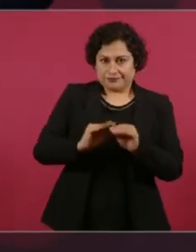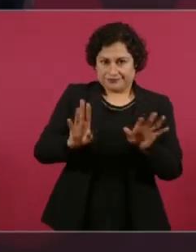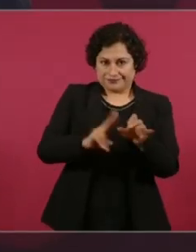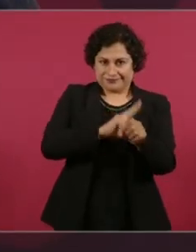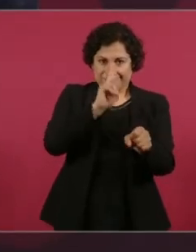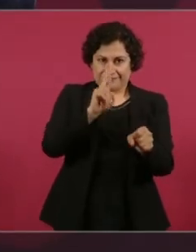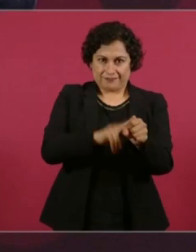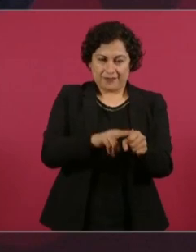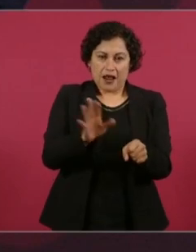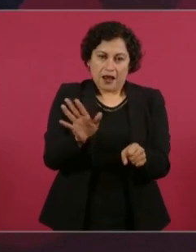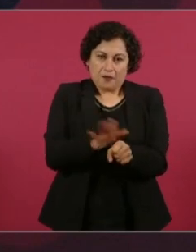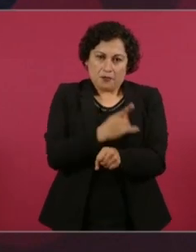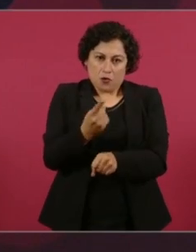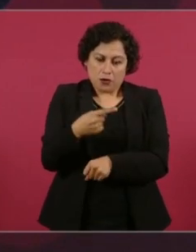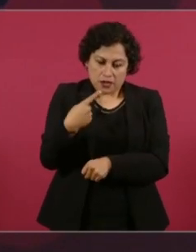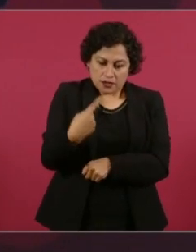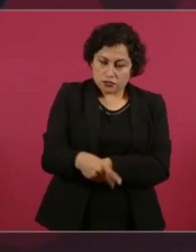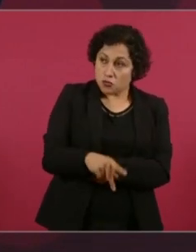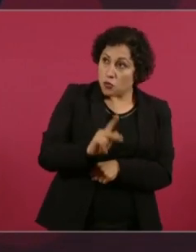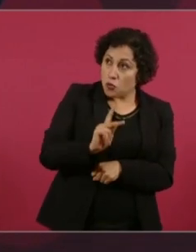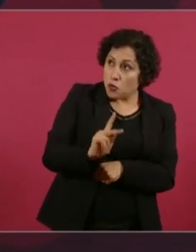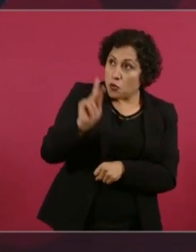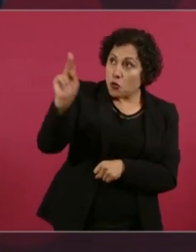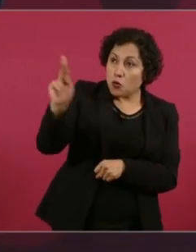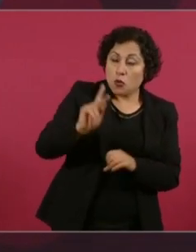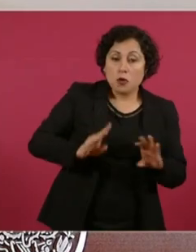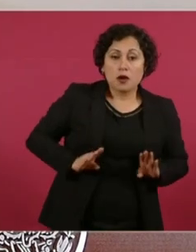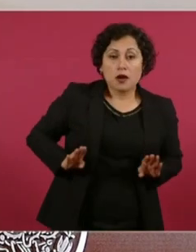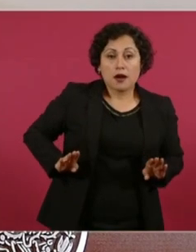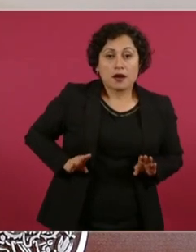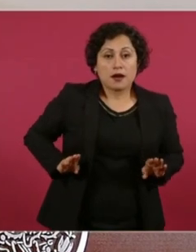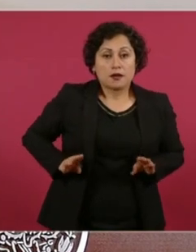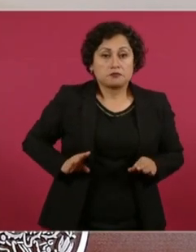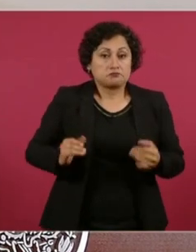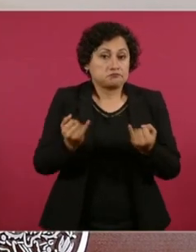hay afinidad, se identifican,